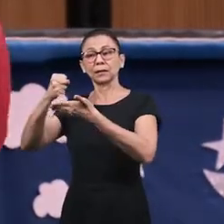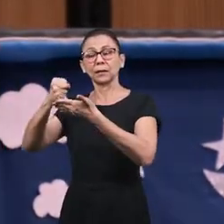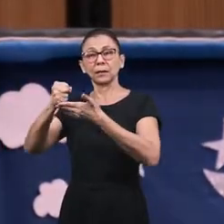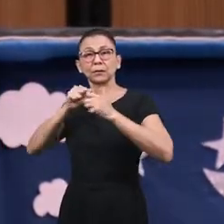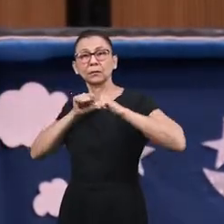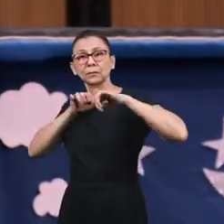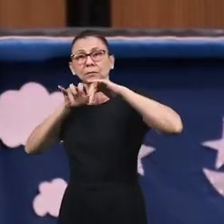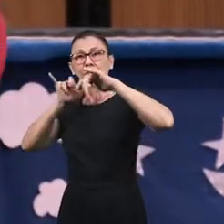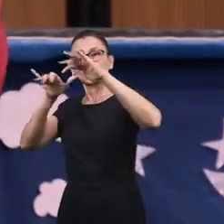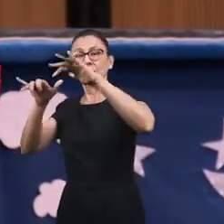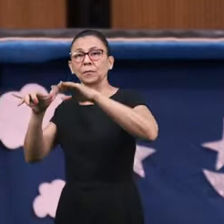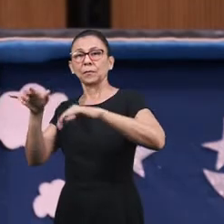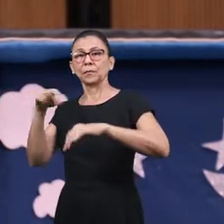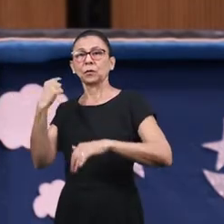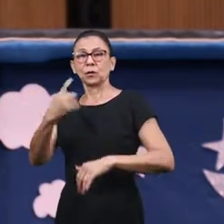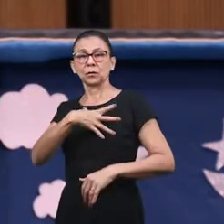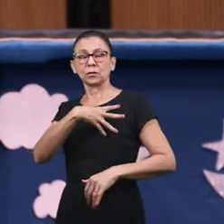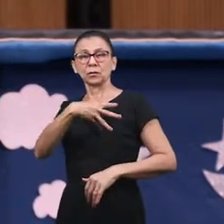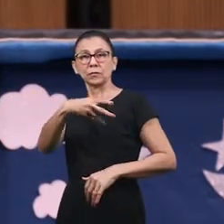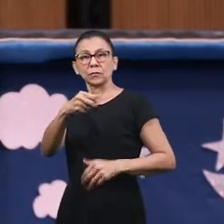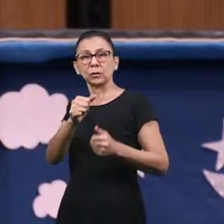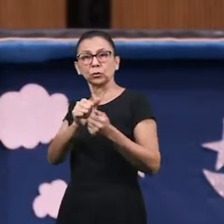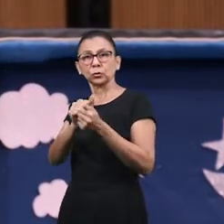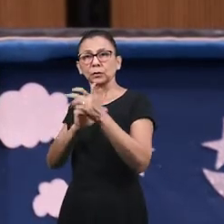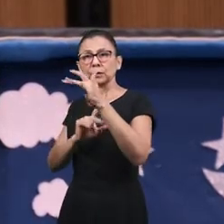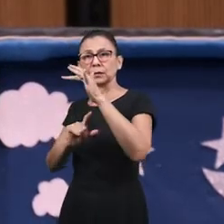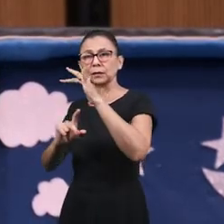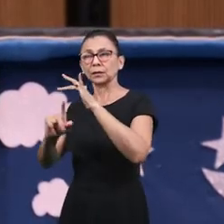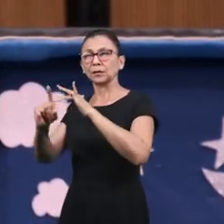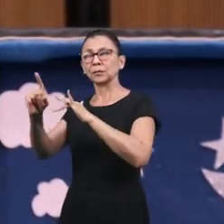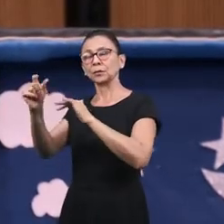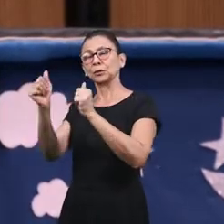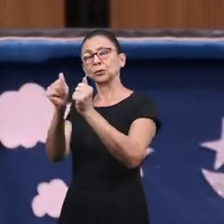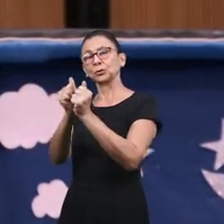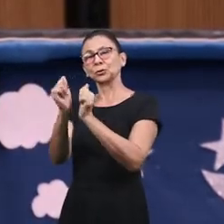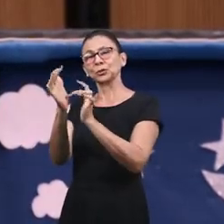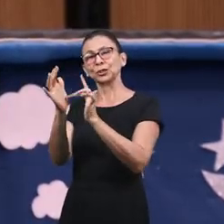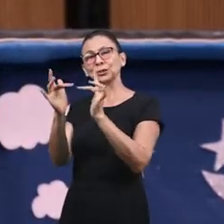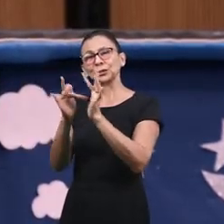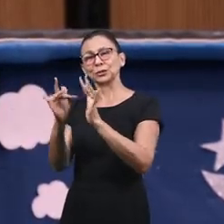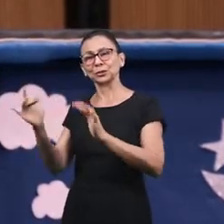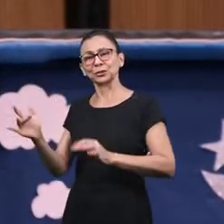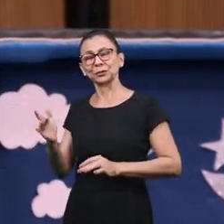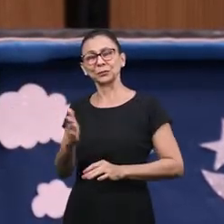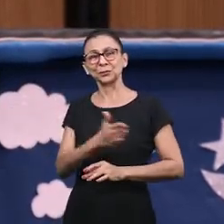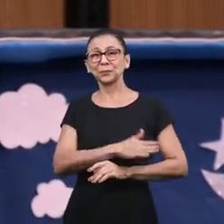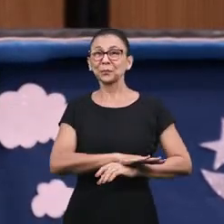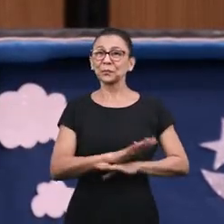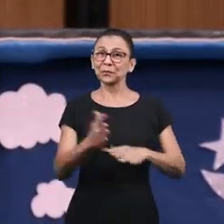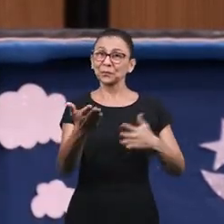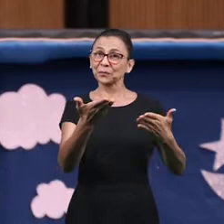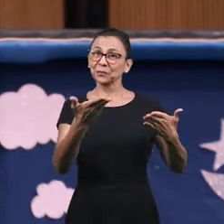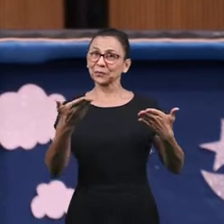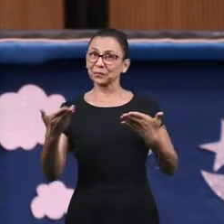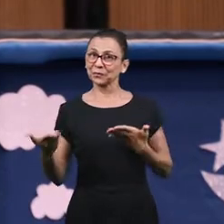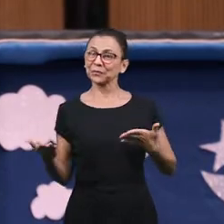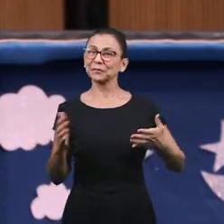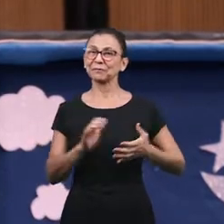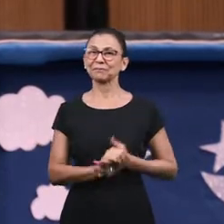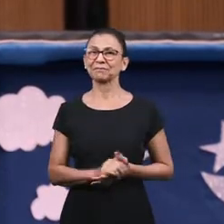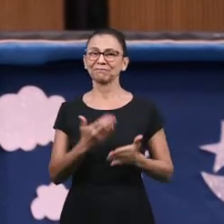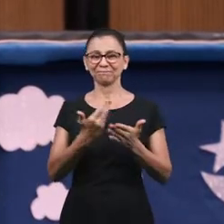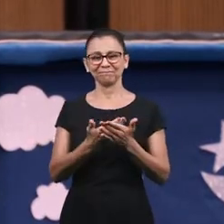y nosotros y nuestros hijos vivir eternamente con Él. Y ahora yo les invito a ustedes, niños, a encerrar nuestra